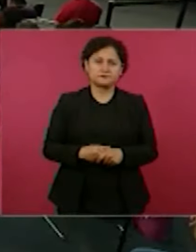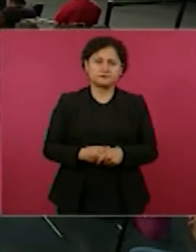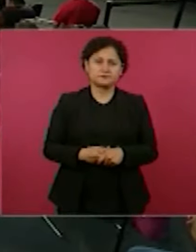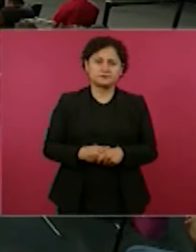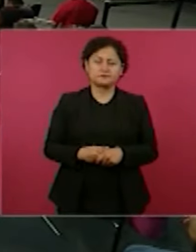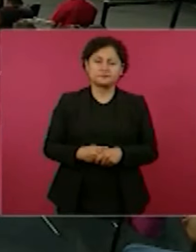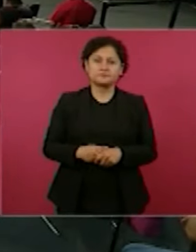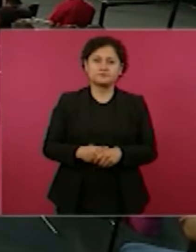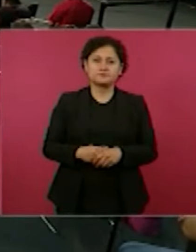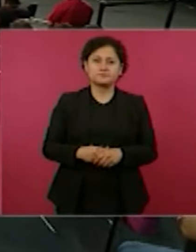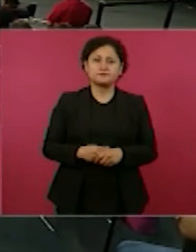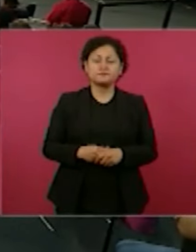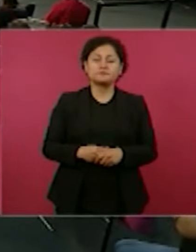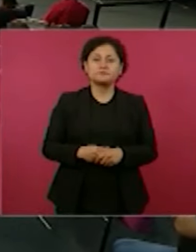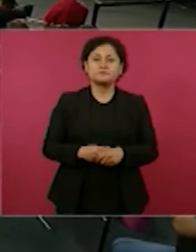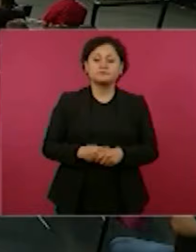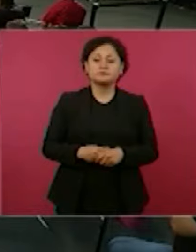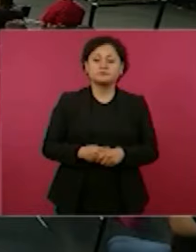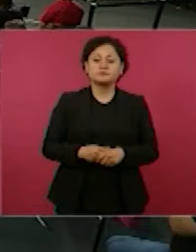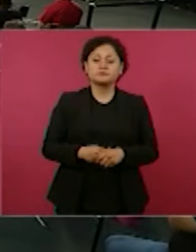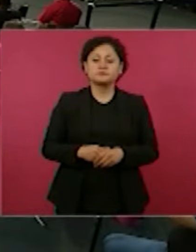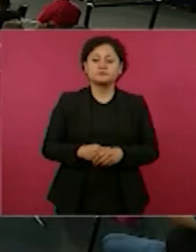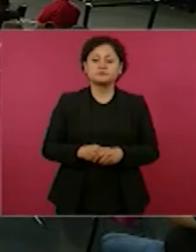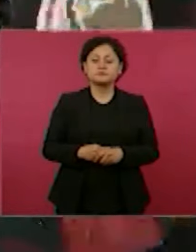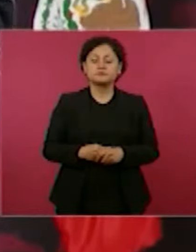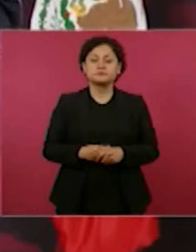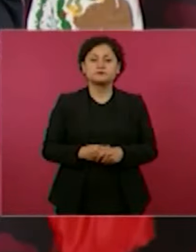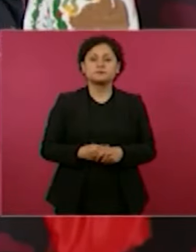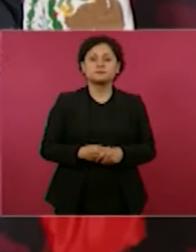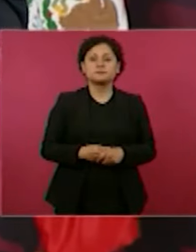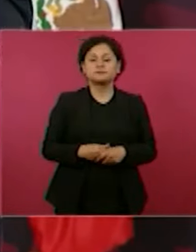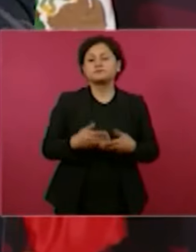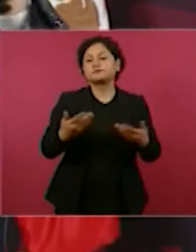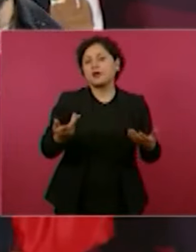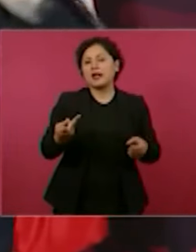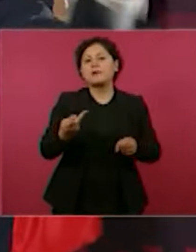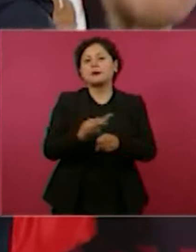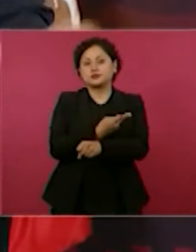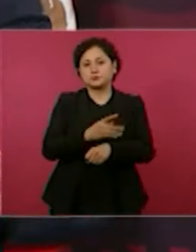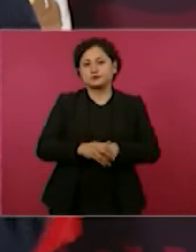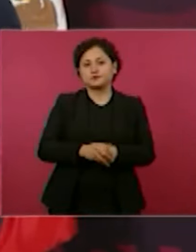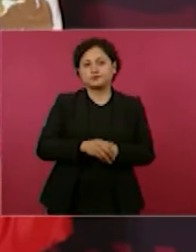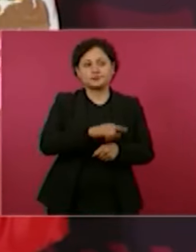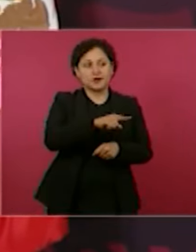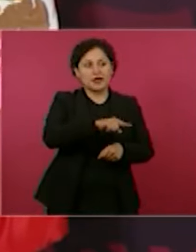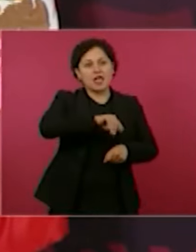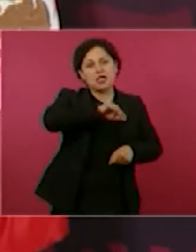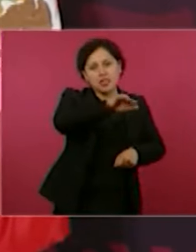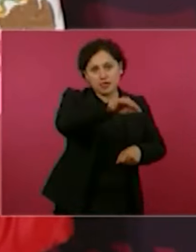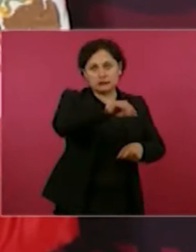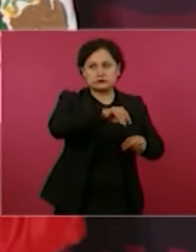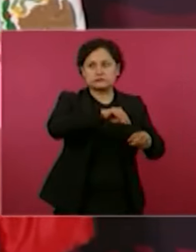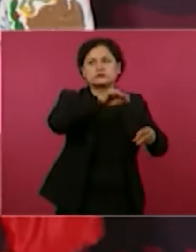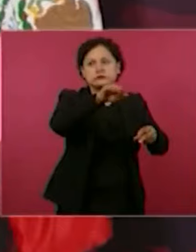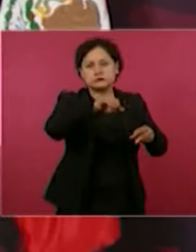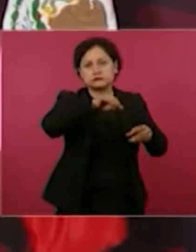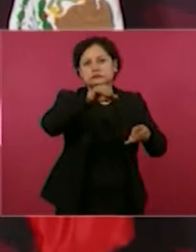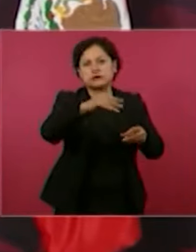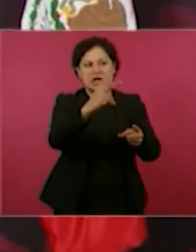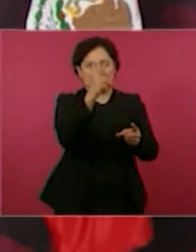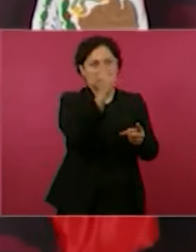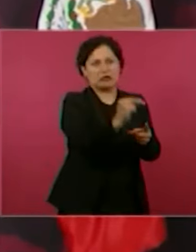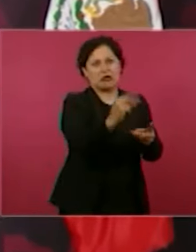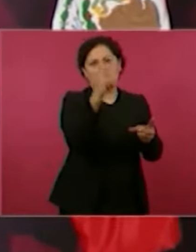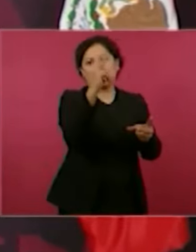gente, ¿no? Un presidente que defienda al pueblo de los poderosos. Los buenos contra los malos, los pobres contra los ricos. Sí.